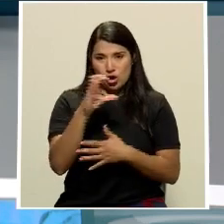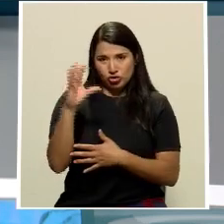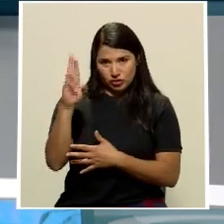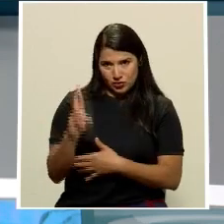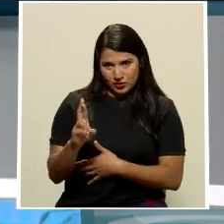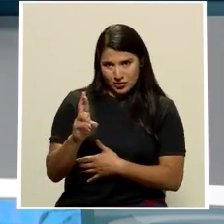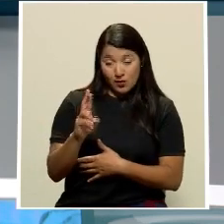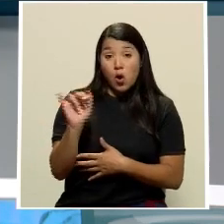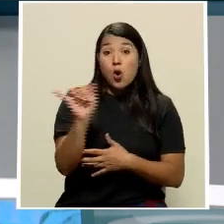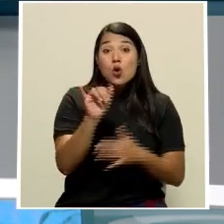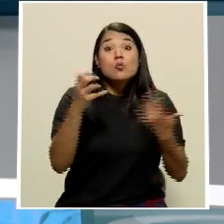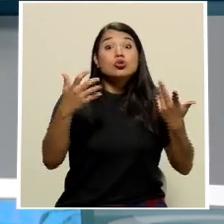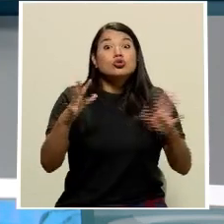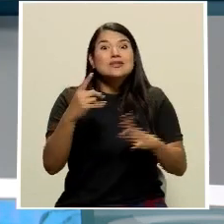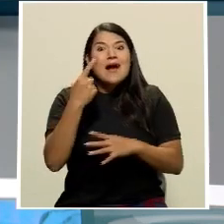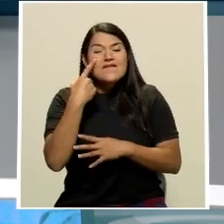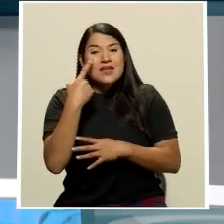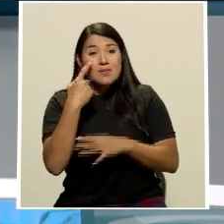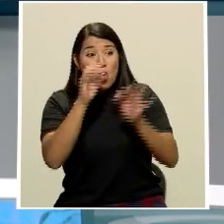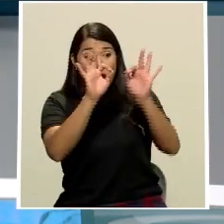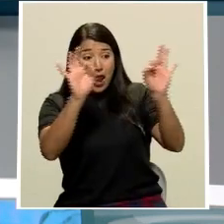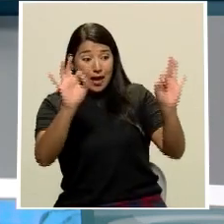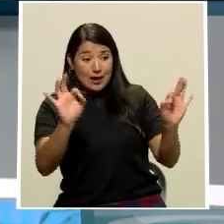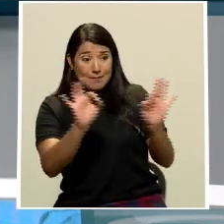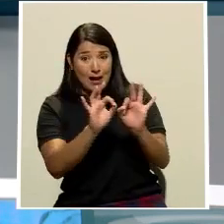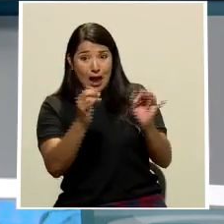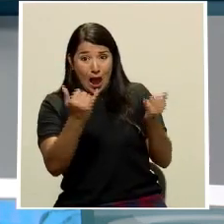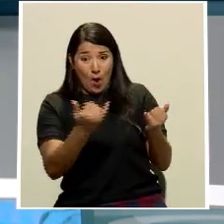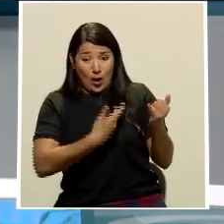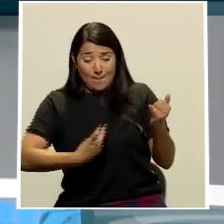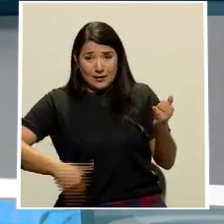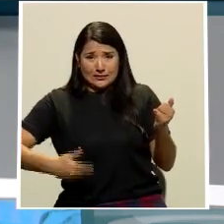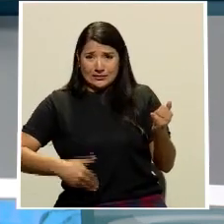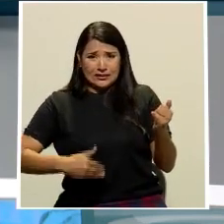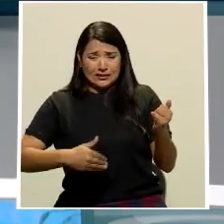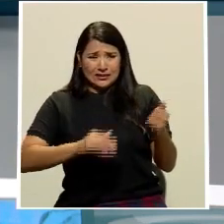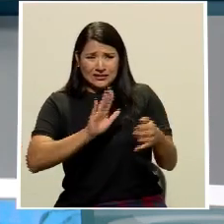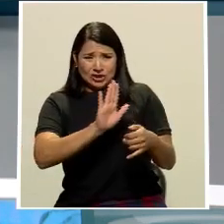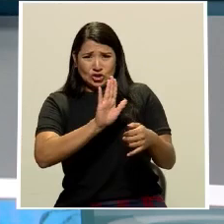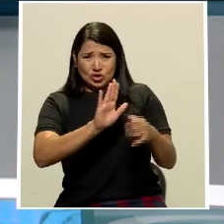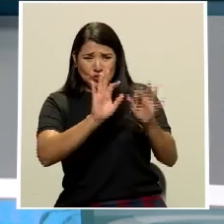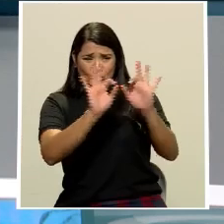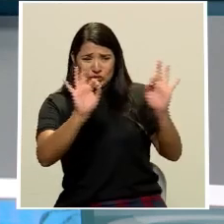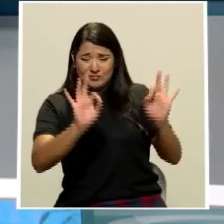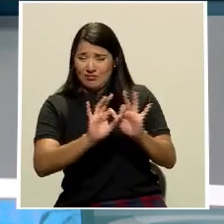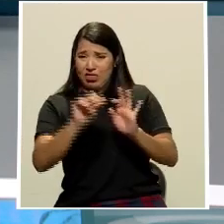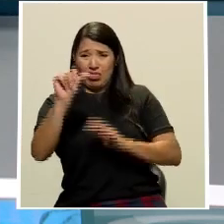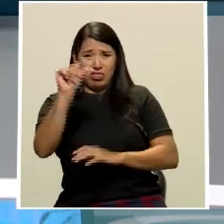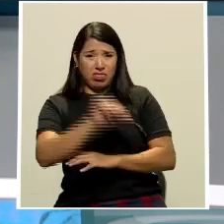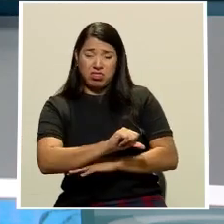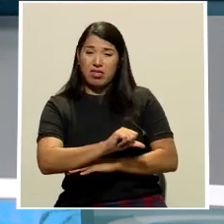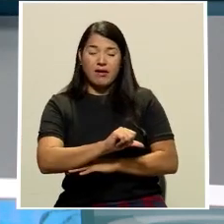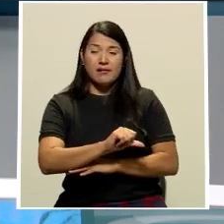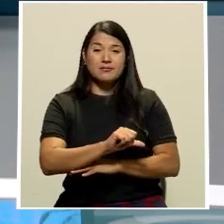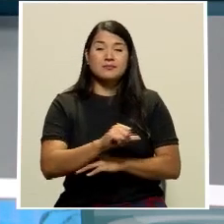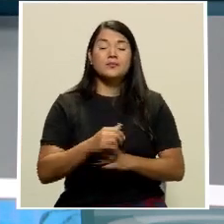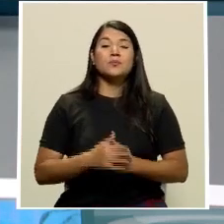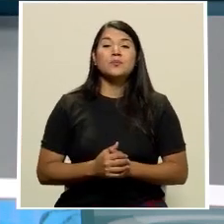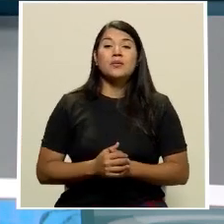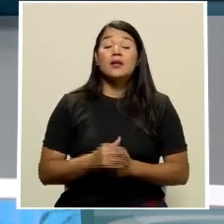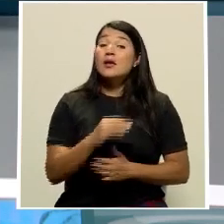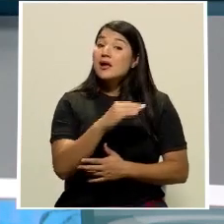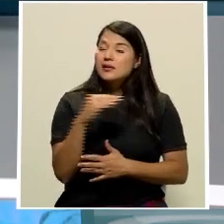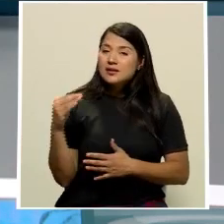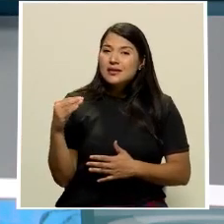Como veíamos, la imagen del presidente sufre una fuerte caída a niveles previos a la pandemia y